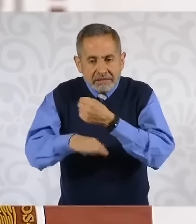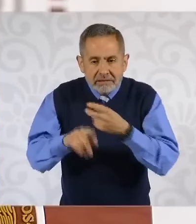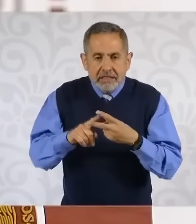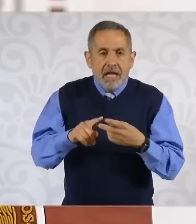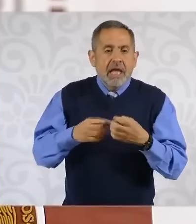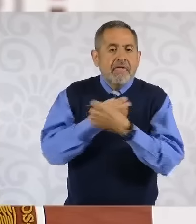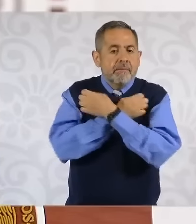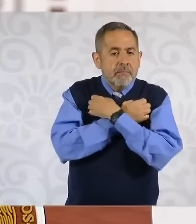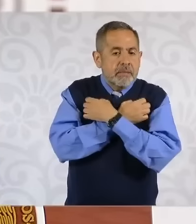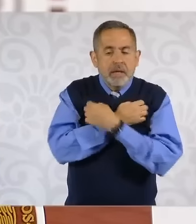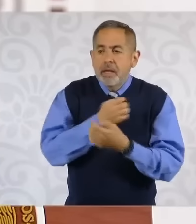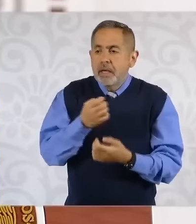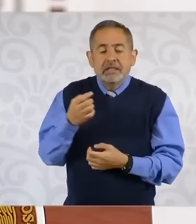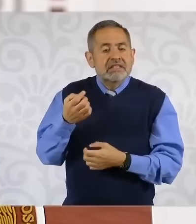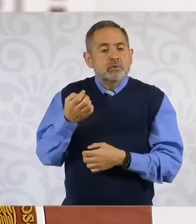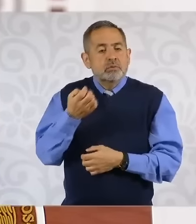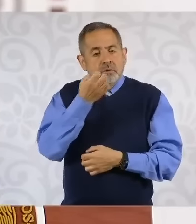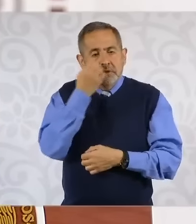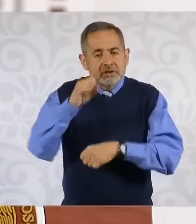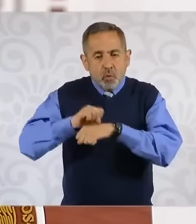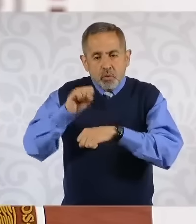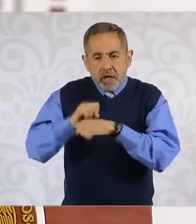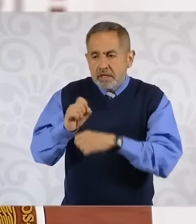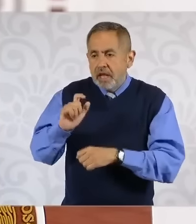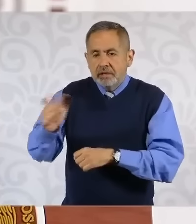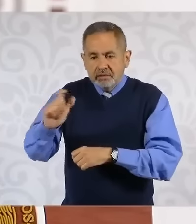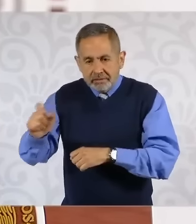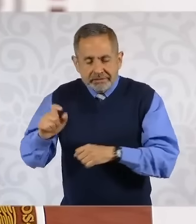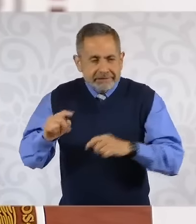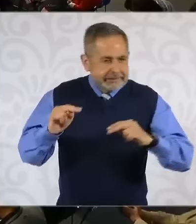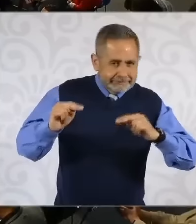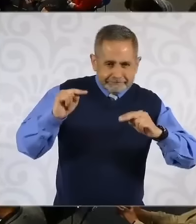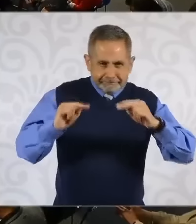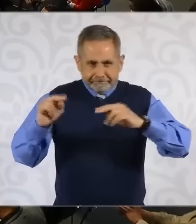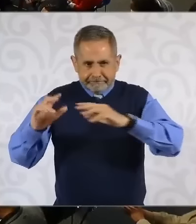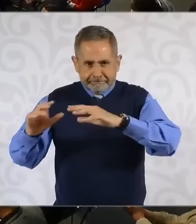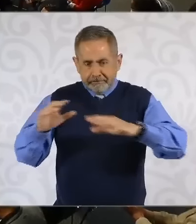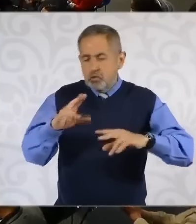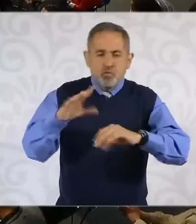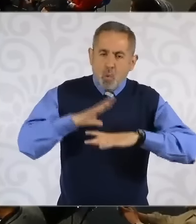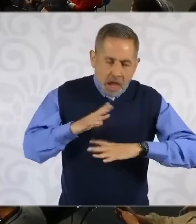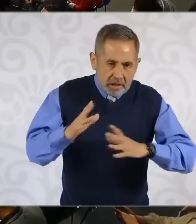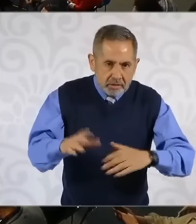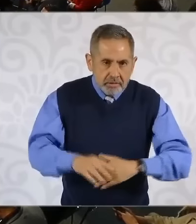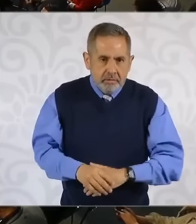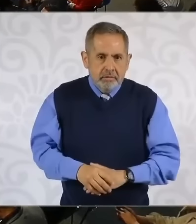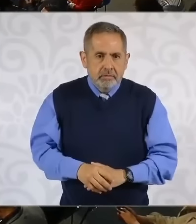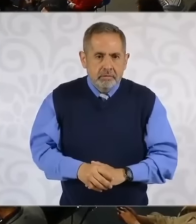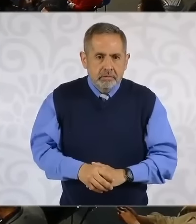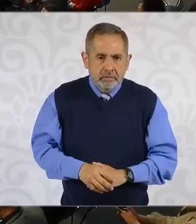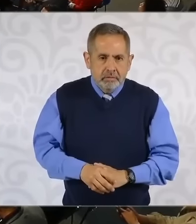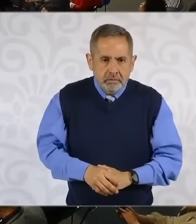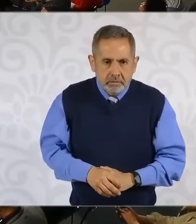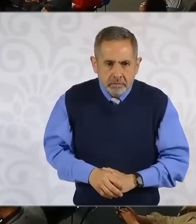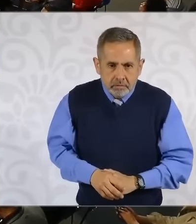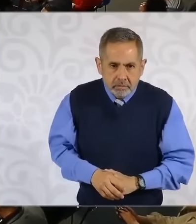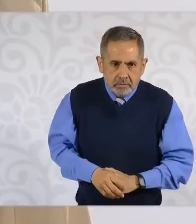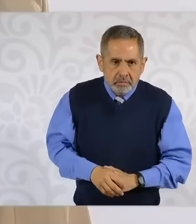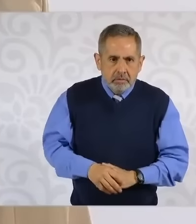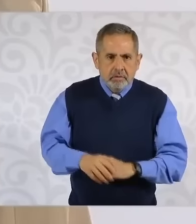de secundaria, entonces a veces hay que equilibrar un poquito. ¿Qué? Ayer lo dijimos que sí.